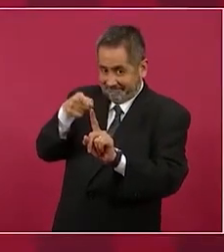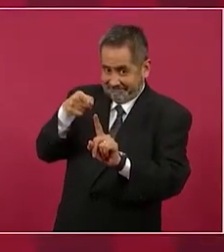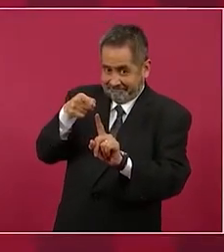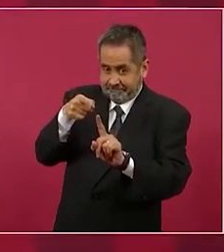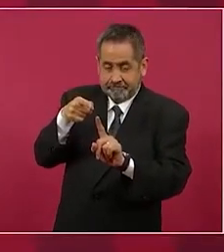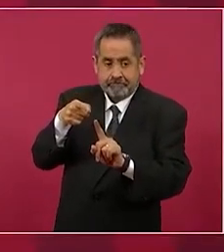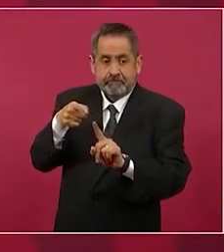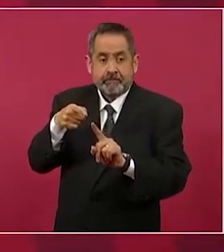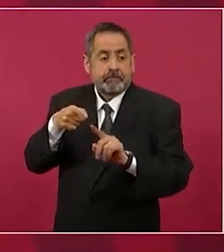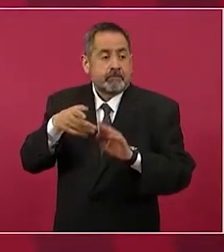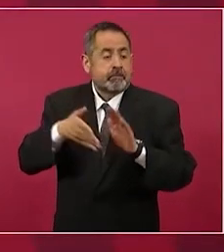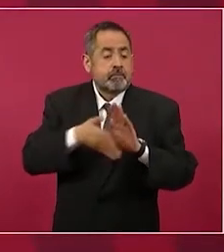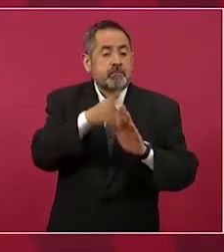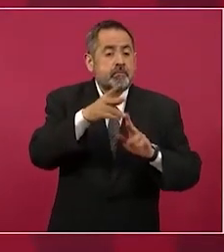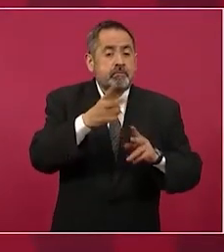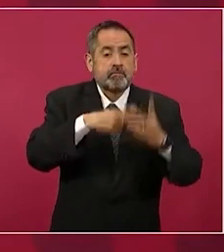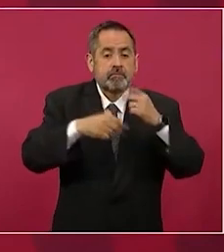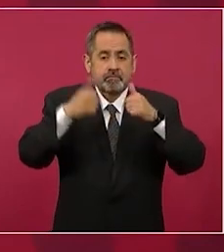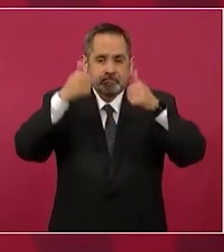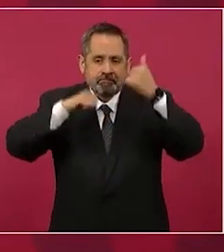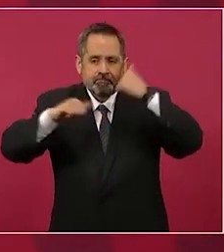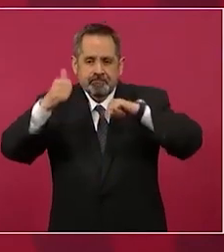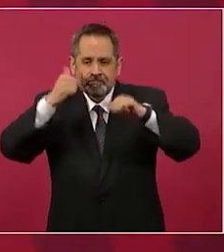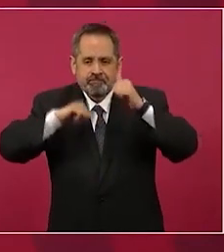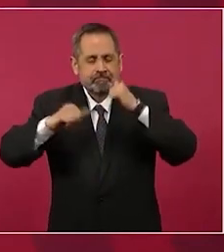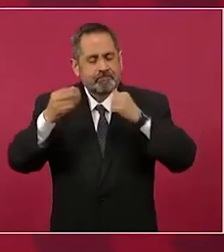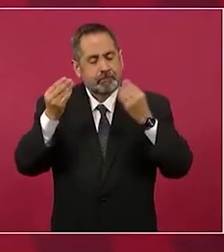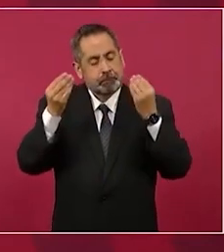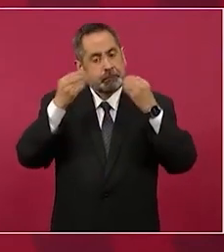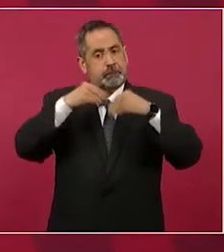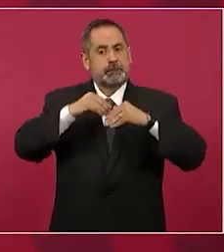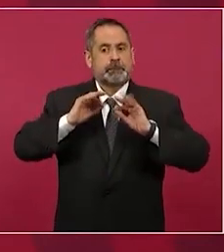que se hizo cirugía plástica